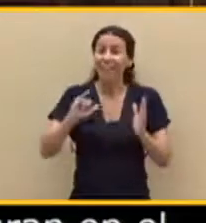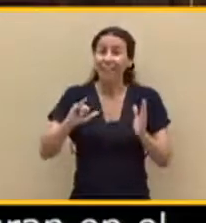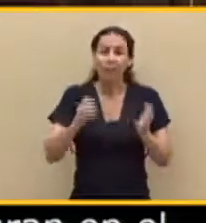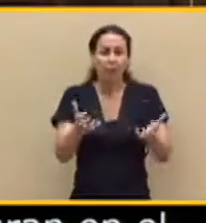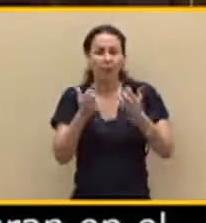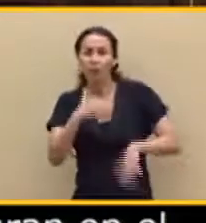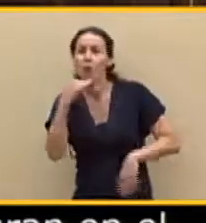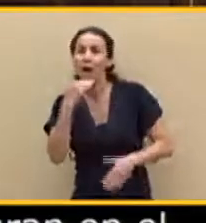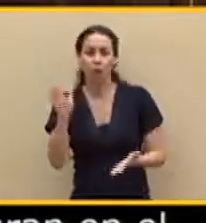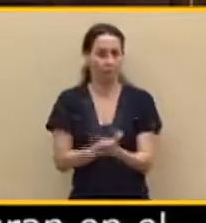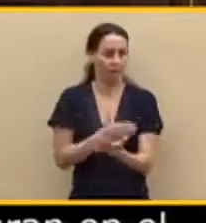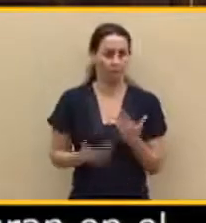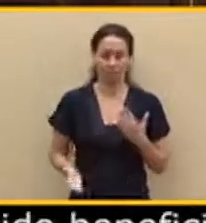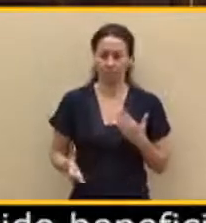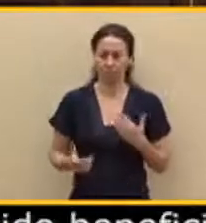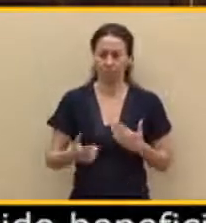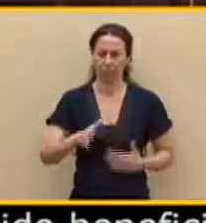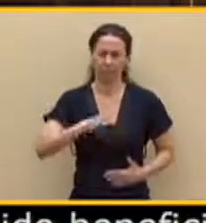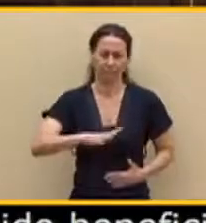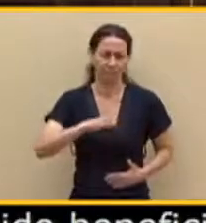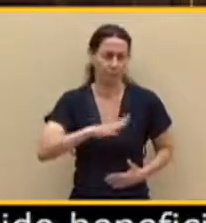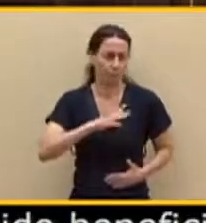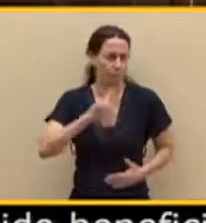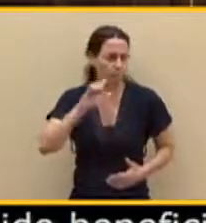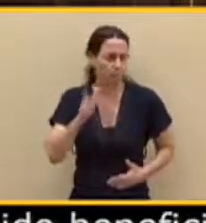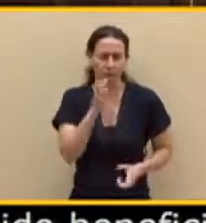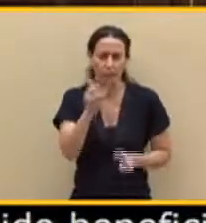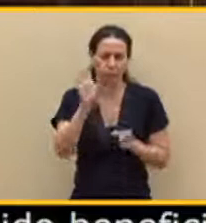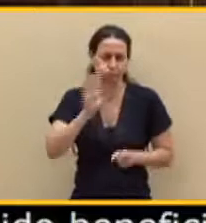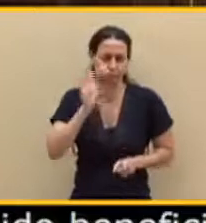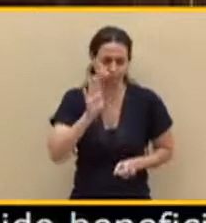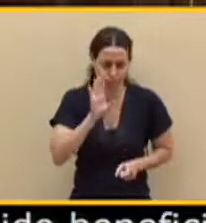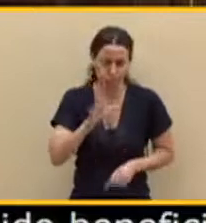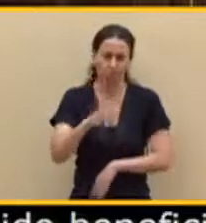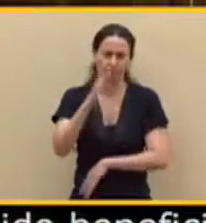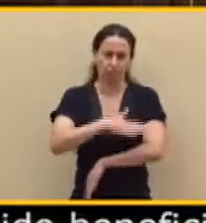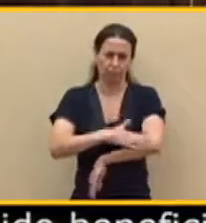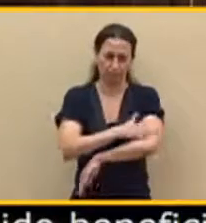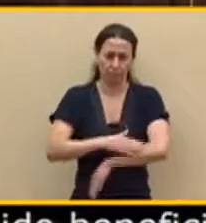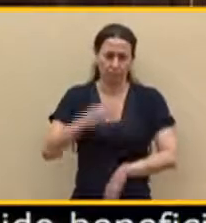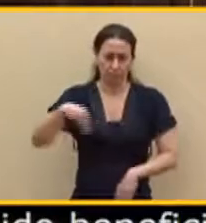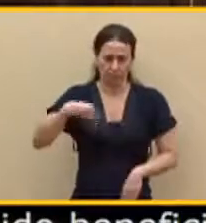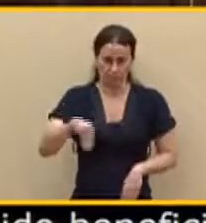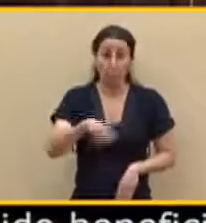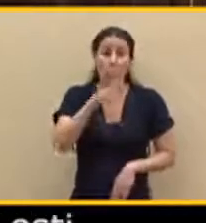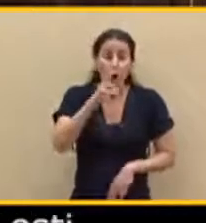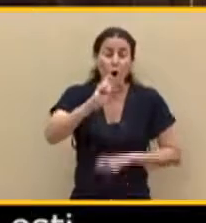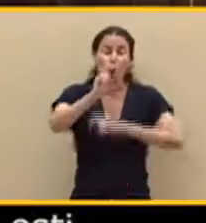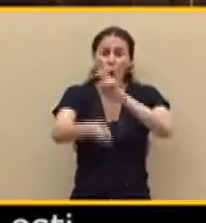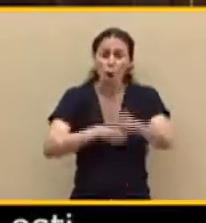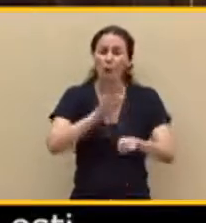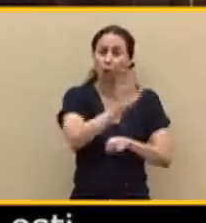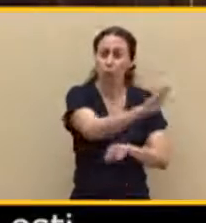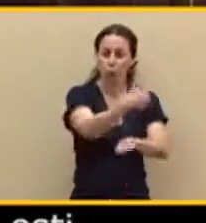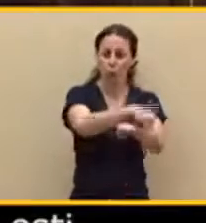Resulta insultante, señorías, escuchar estas afirmaciones del presidente del Gobierno después de saber que las obras en la calle Génova 13, en la sede